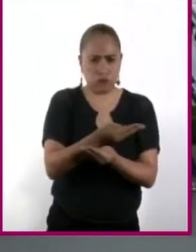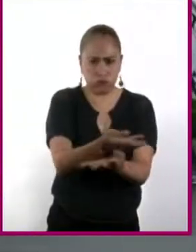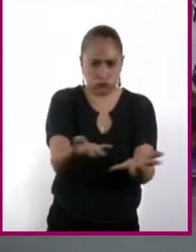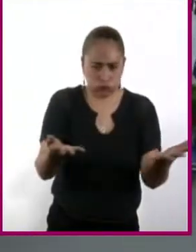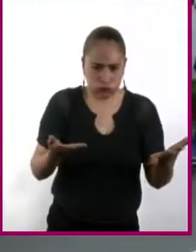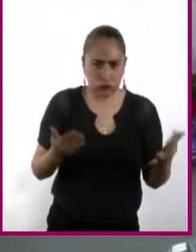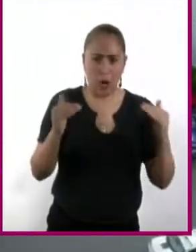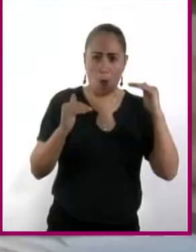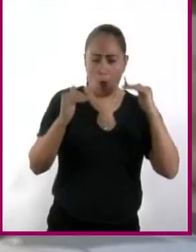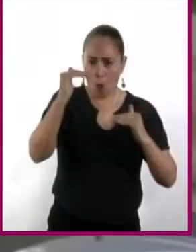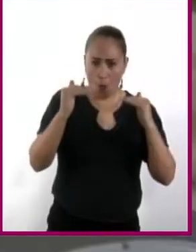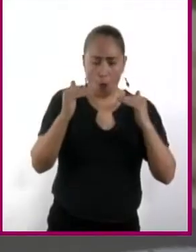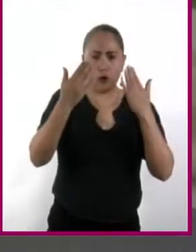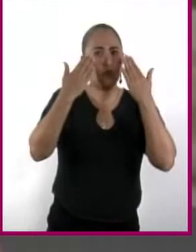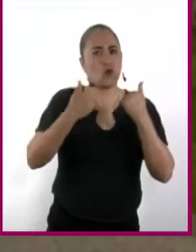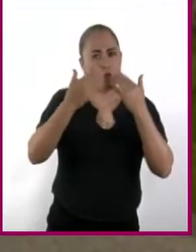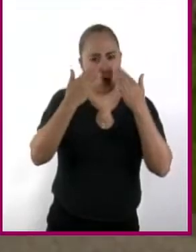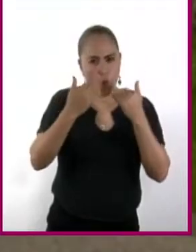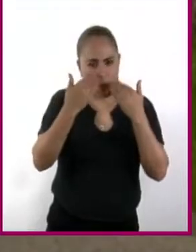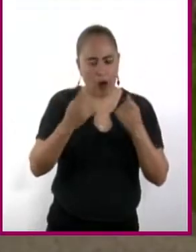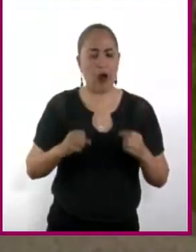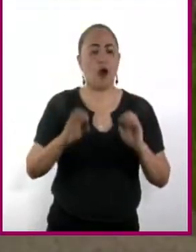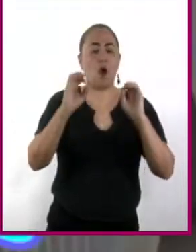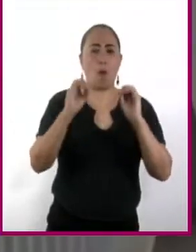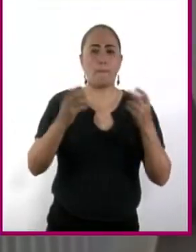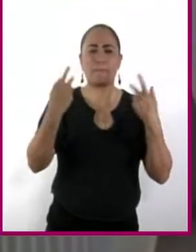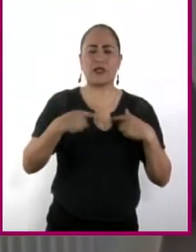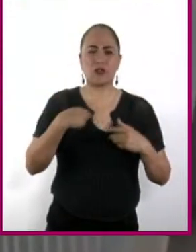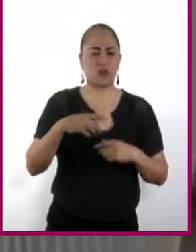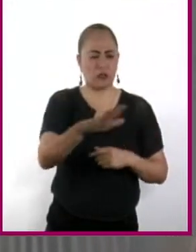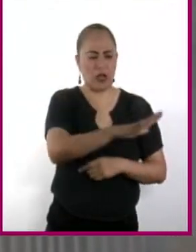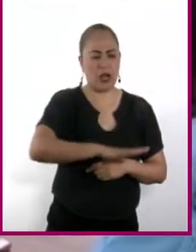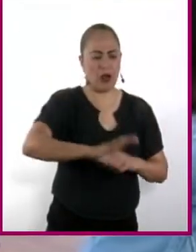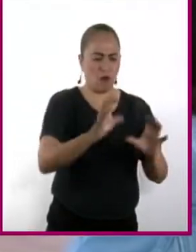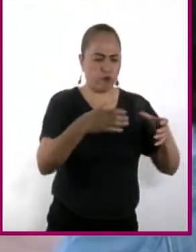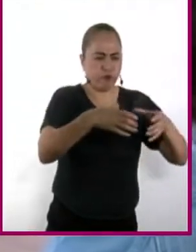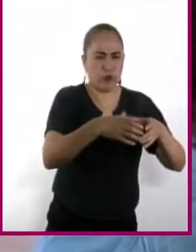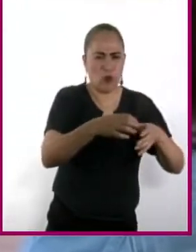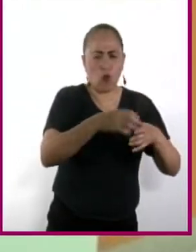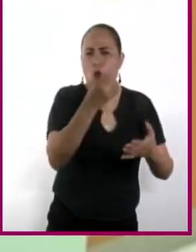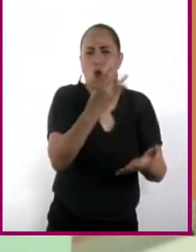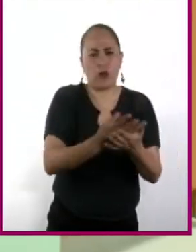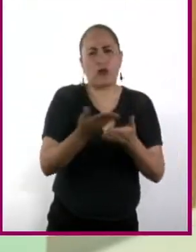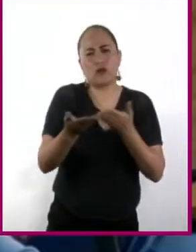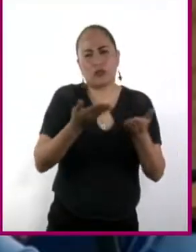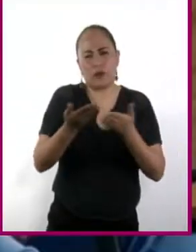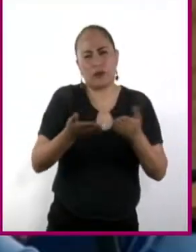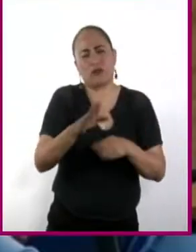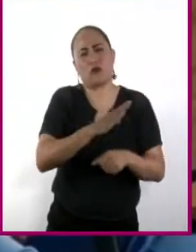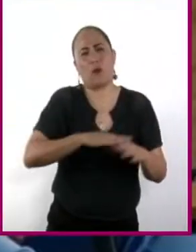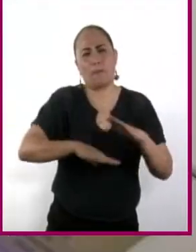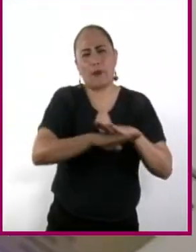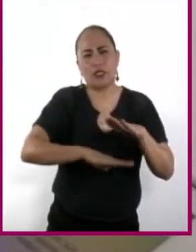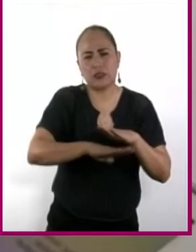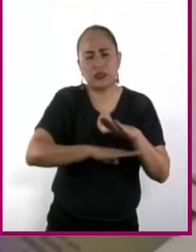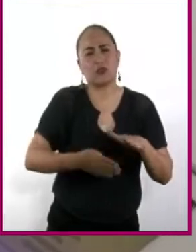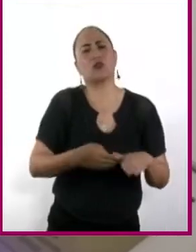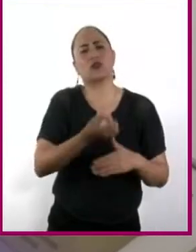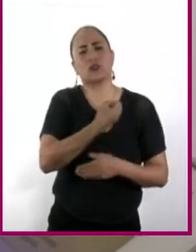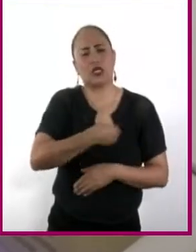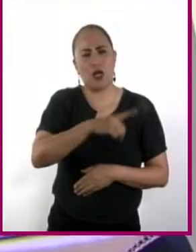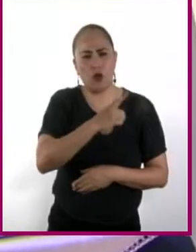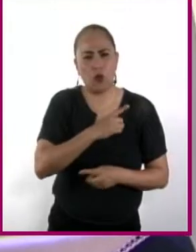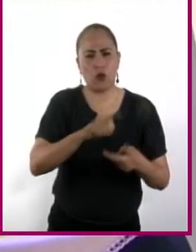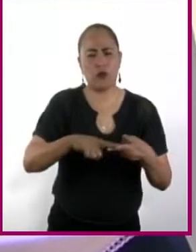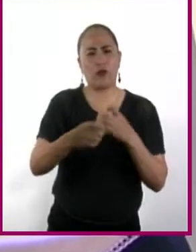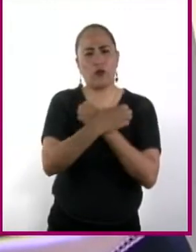forma equitativa, que solo una parte de la población tenga acceso a los servicios básicos de salud, educación y